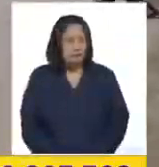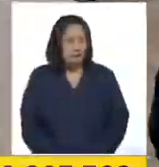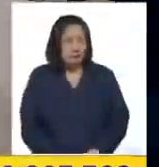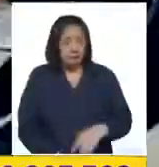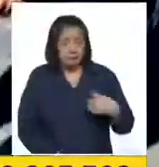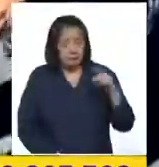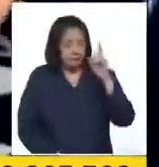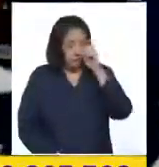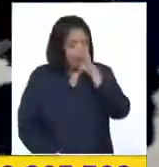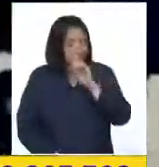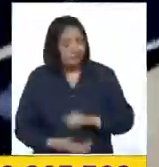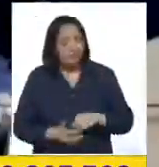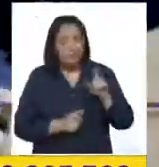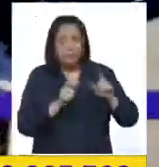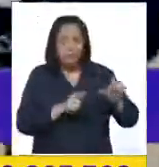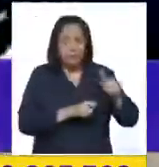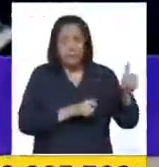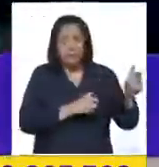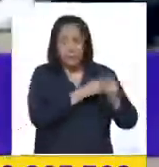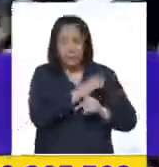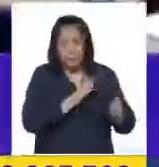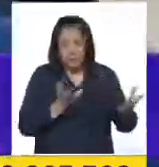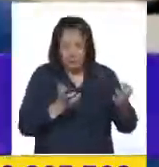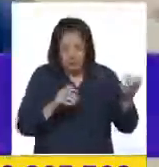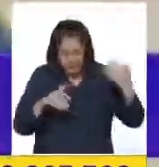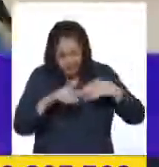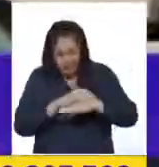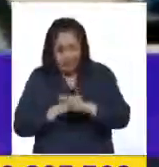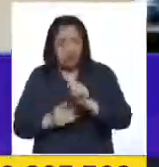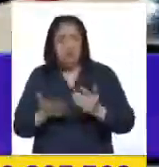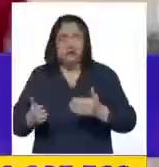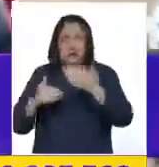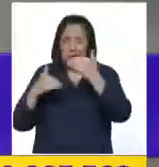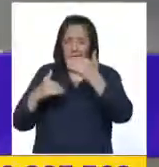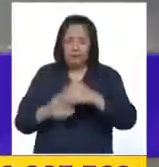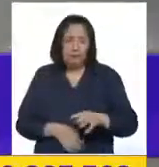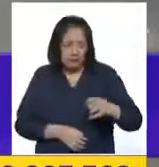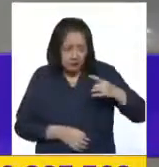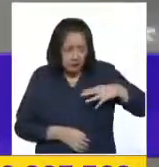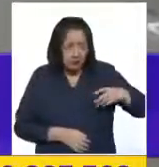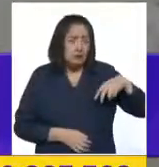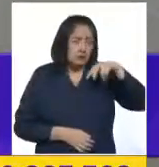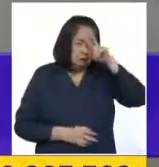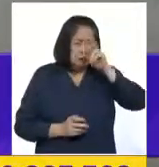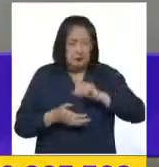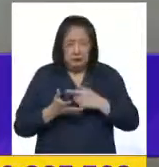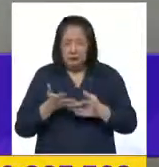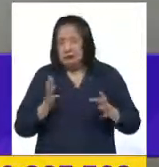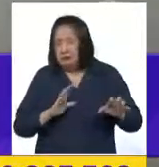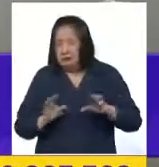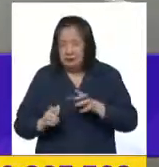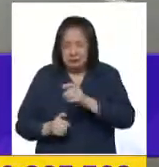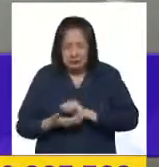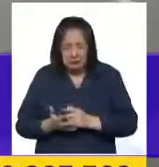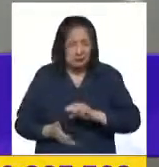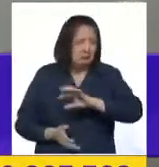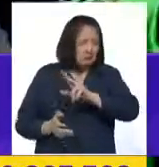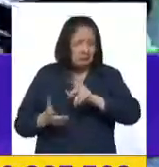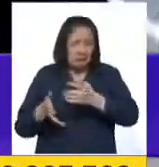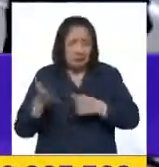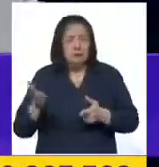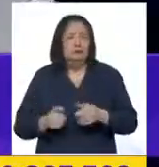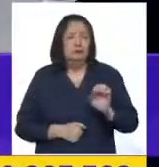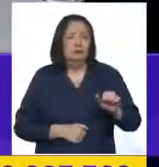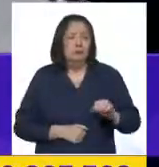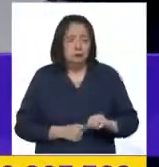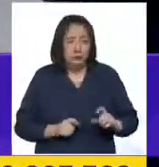La crisis migratoria en la frontera del Perú con Chile y de actos de delincuencia cometidos por extranjeros reportados por la Policía Nacional generó que